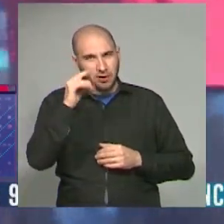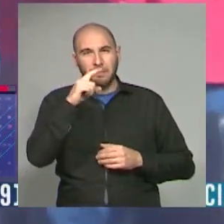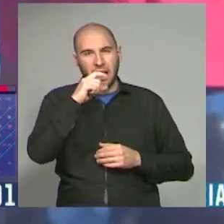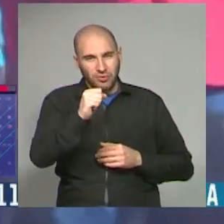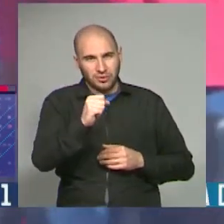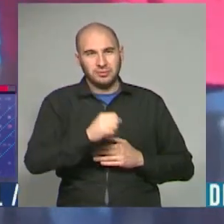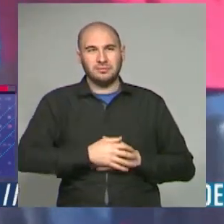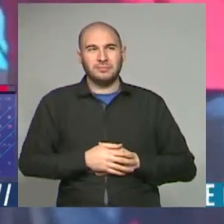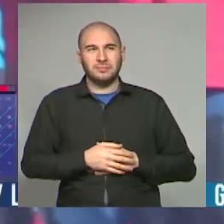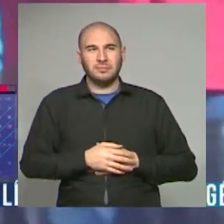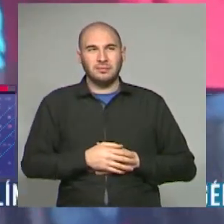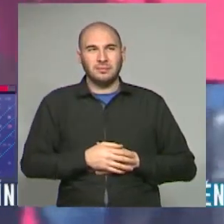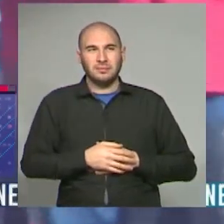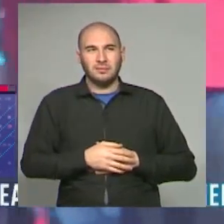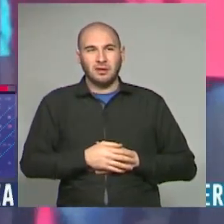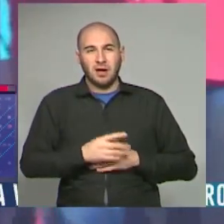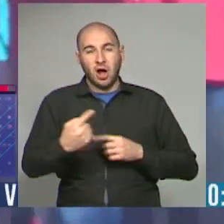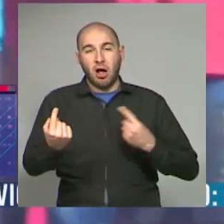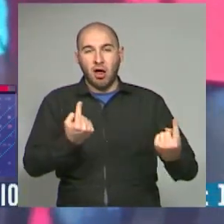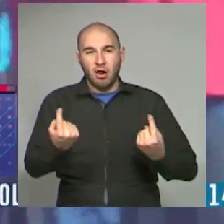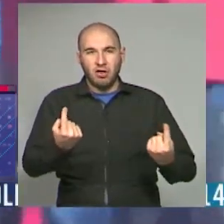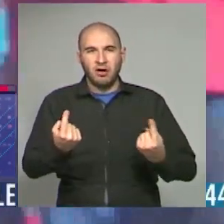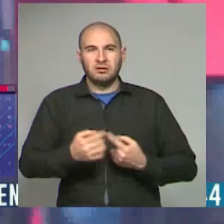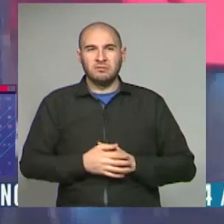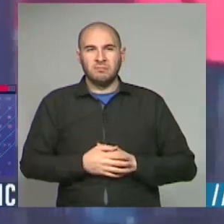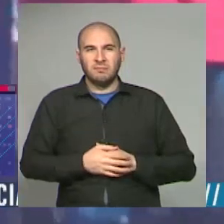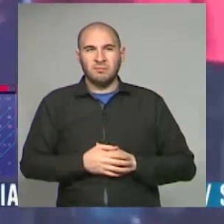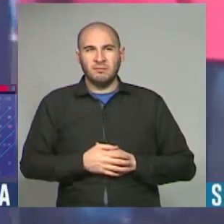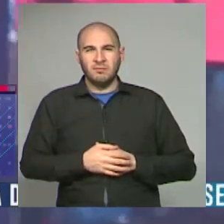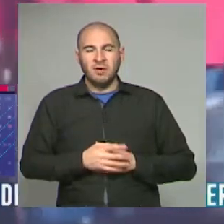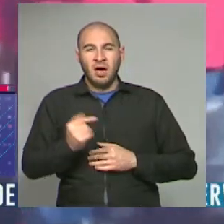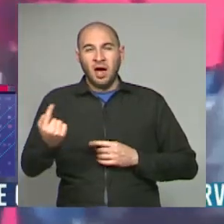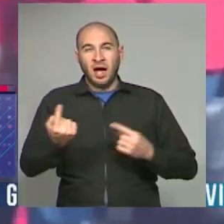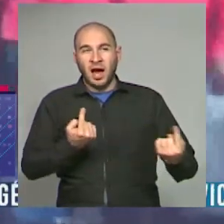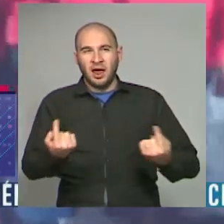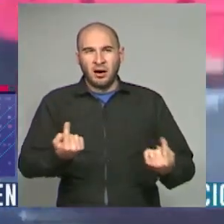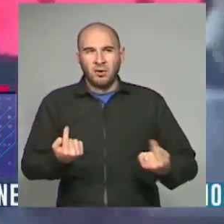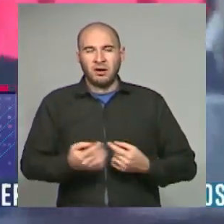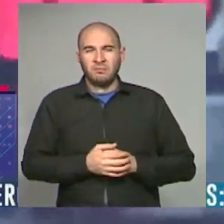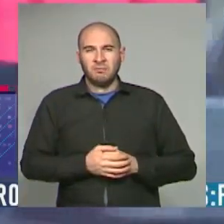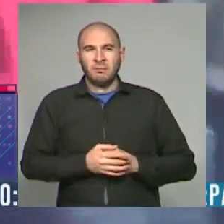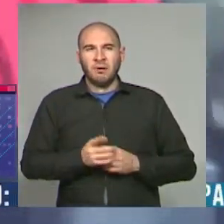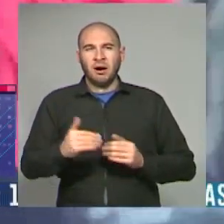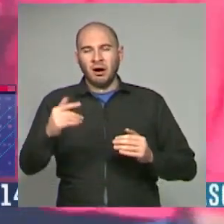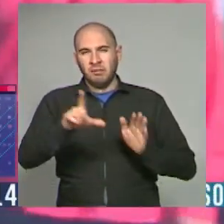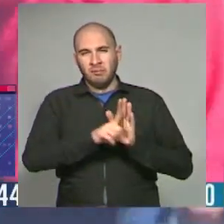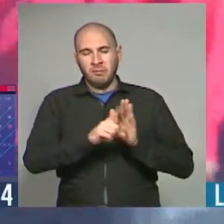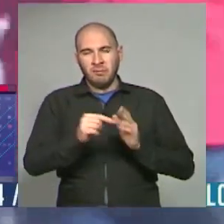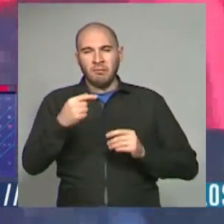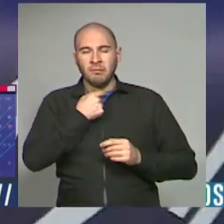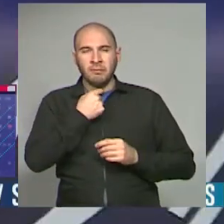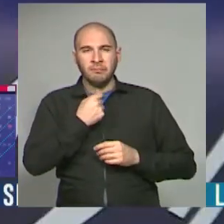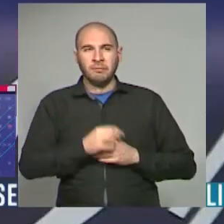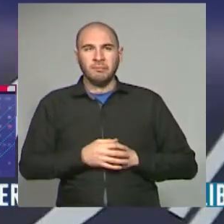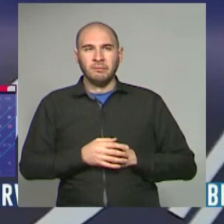Maduro. Entonces, los dos buscan, y de su lado, la legalidad.